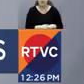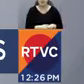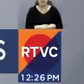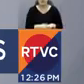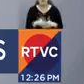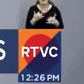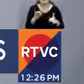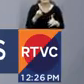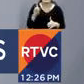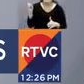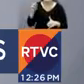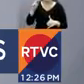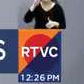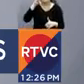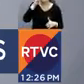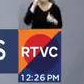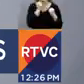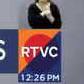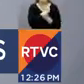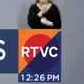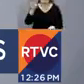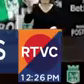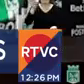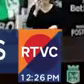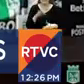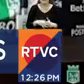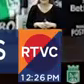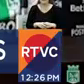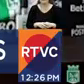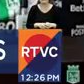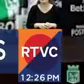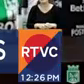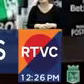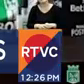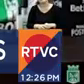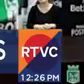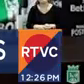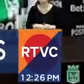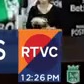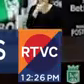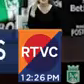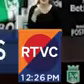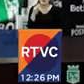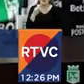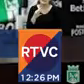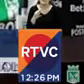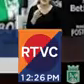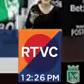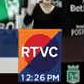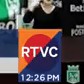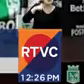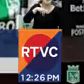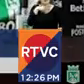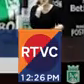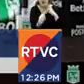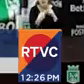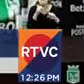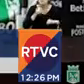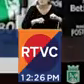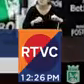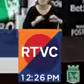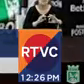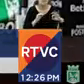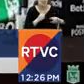regreso de uno de sus jugadores más queridos. Es verdad que en años anteriores existió la posibilidad, pero nunca